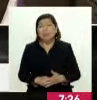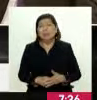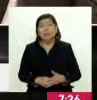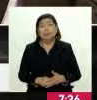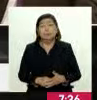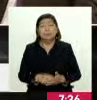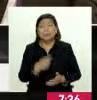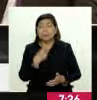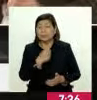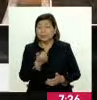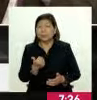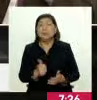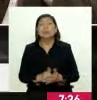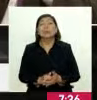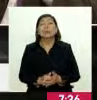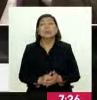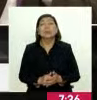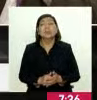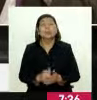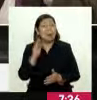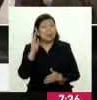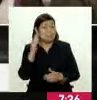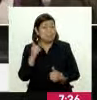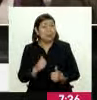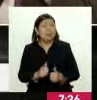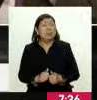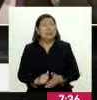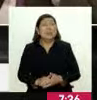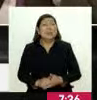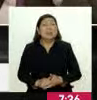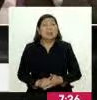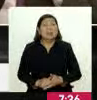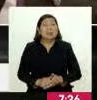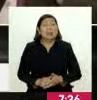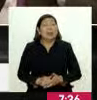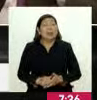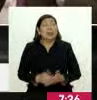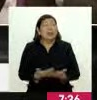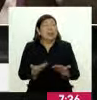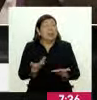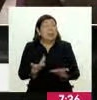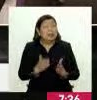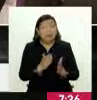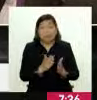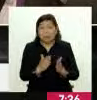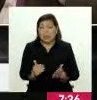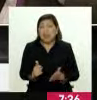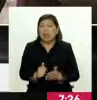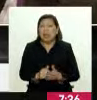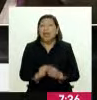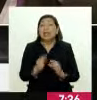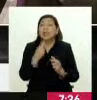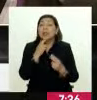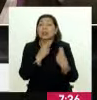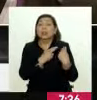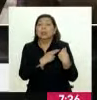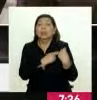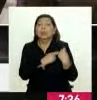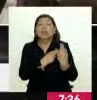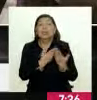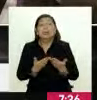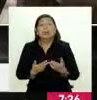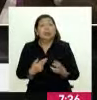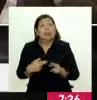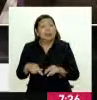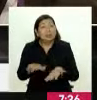hace un rato el tema del fuero, por ejemplo. El fuero ordinario es el que se encarga de ver todo lo